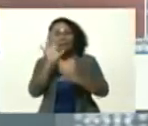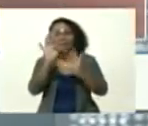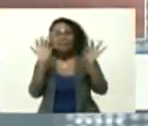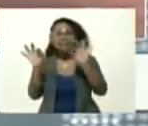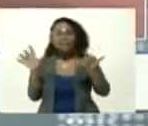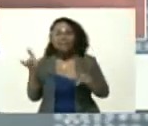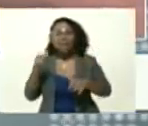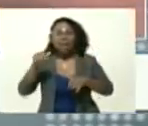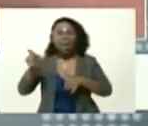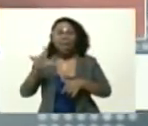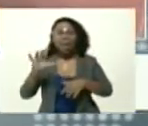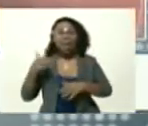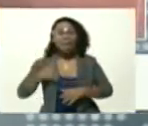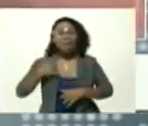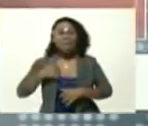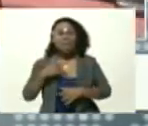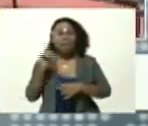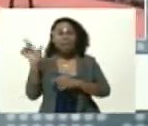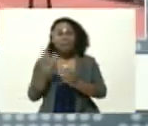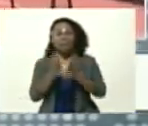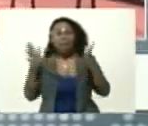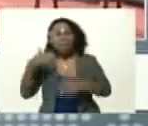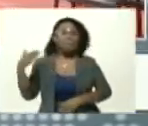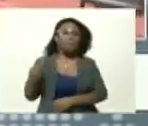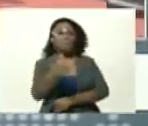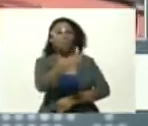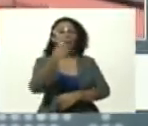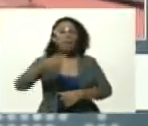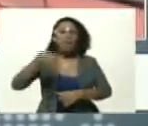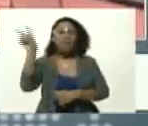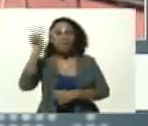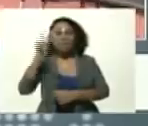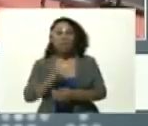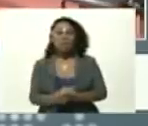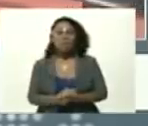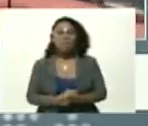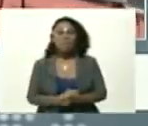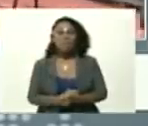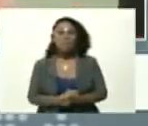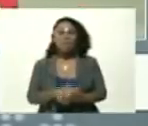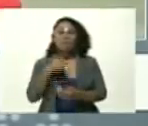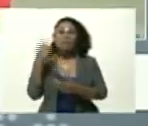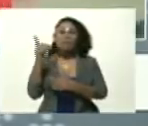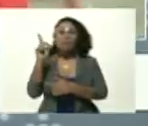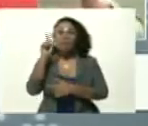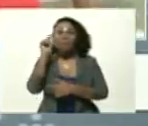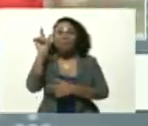el gran Messi en Venezuela, está Di María,